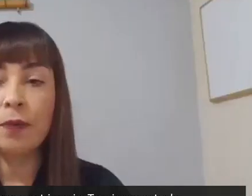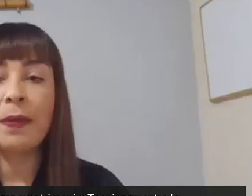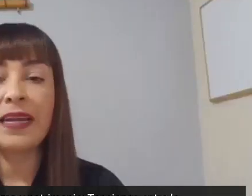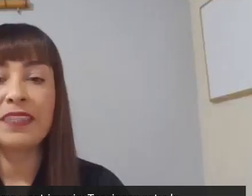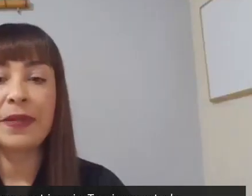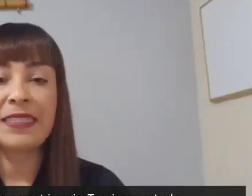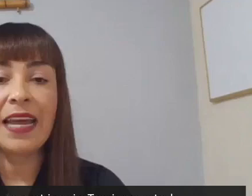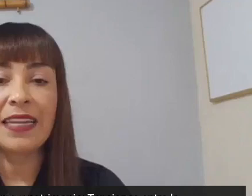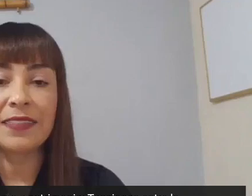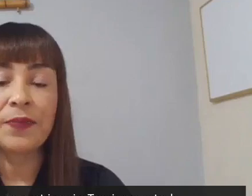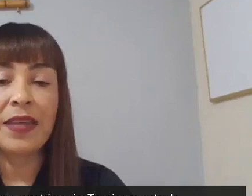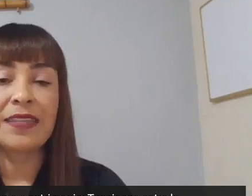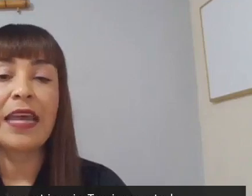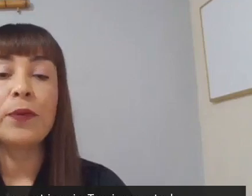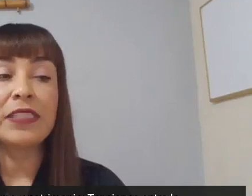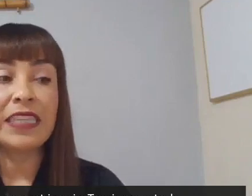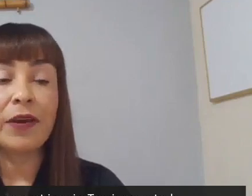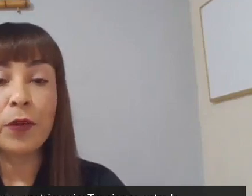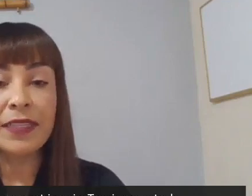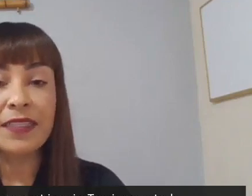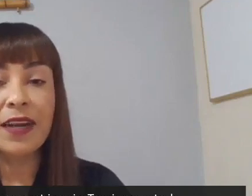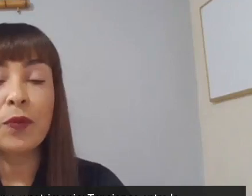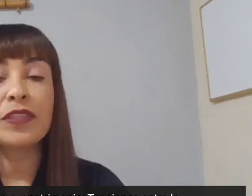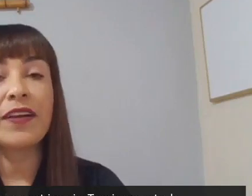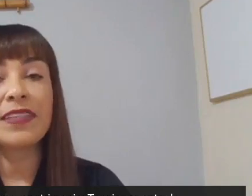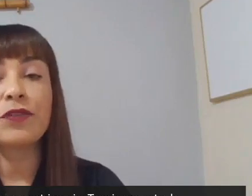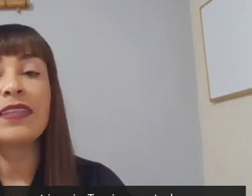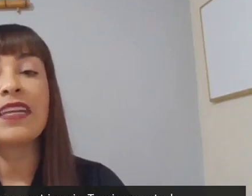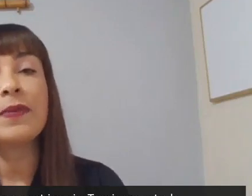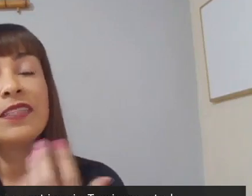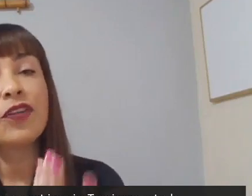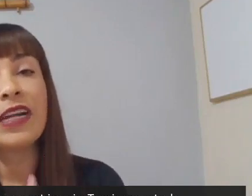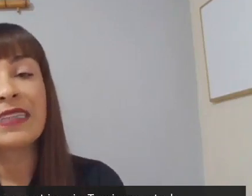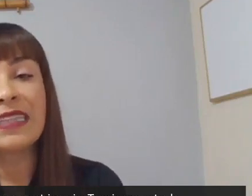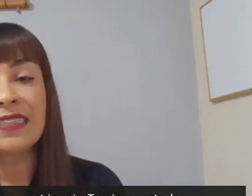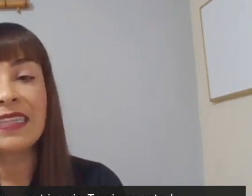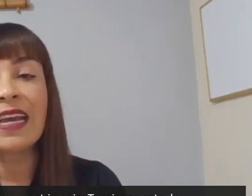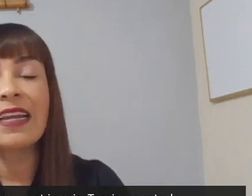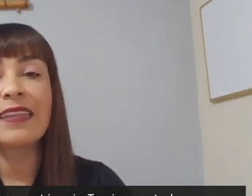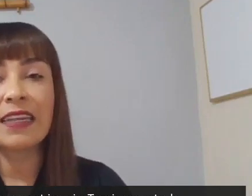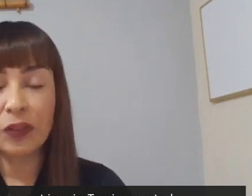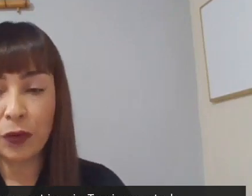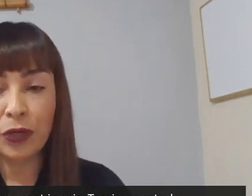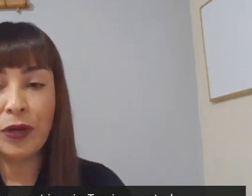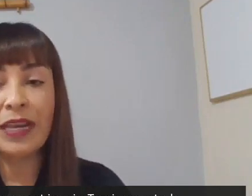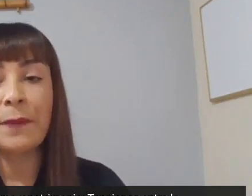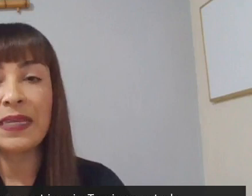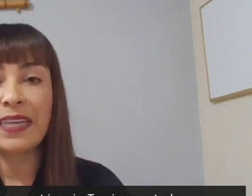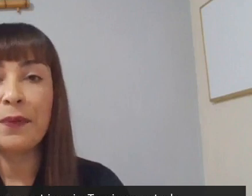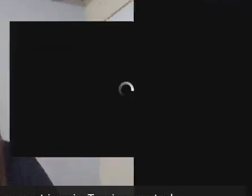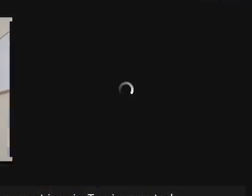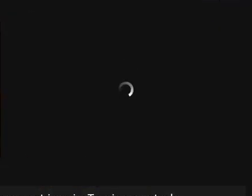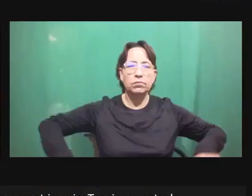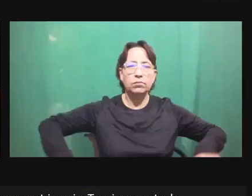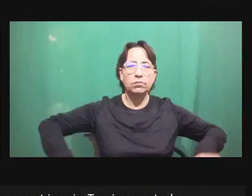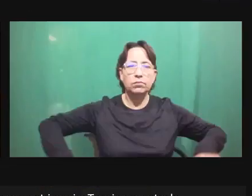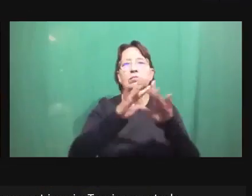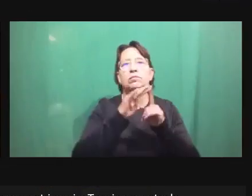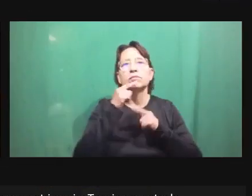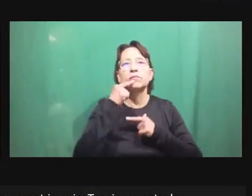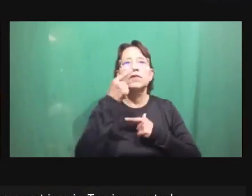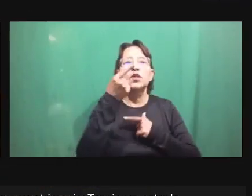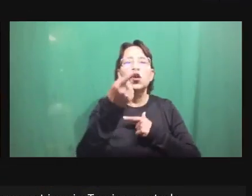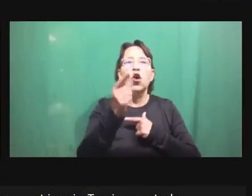vienen con planes parciales. Esta diapositiva muestra cómo a través de una intervención artística en el territorio, en la Milla del Bronx,